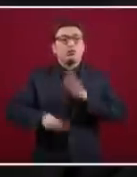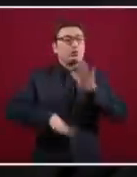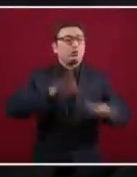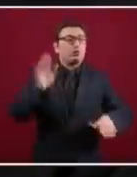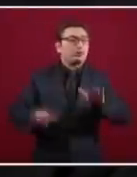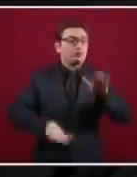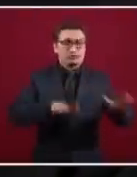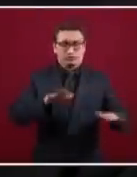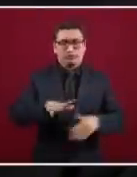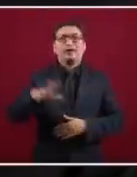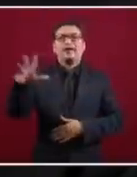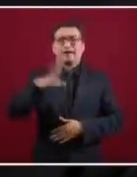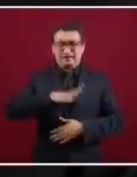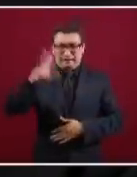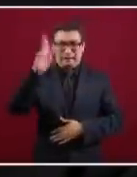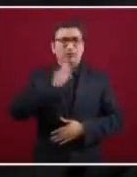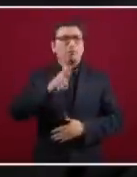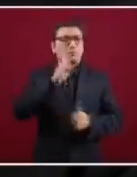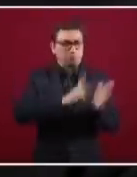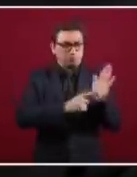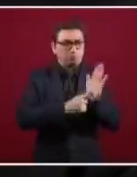y se puede probar